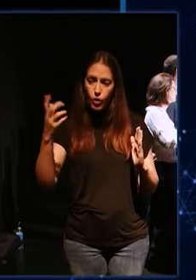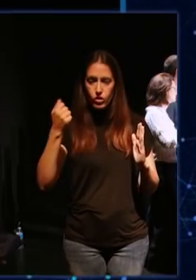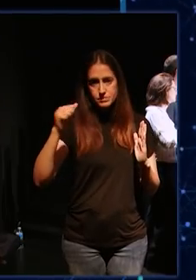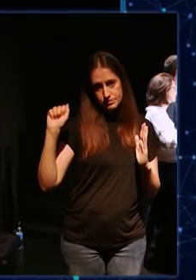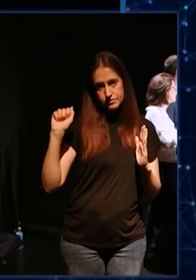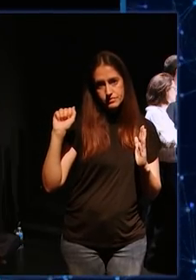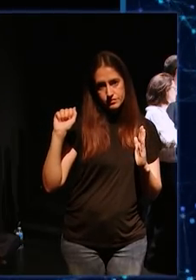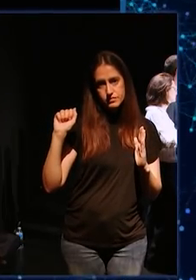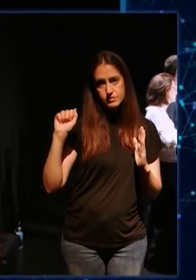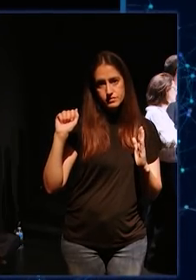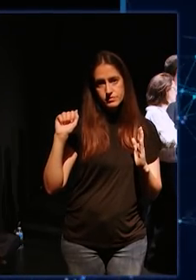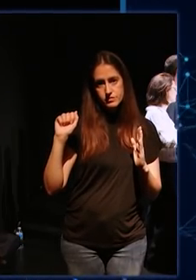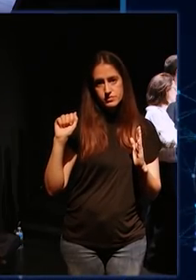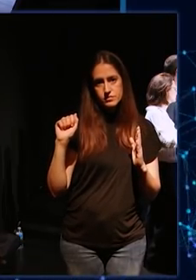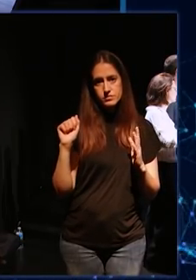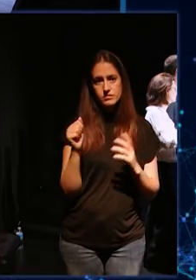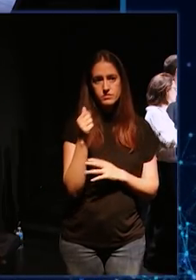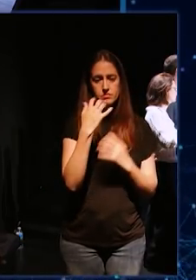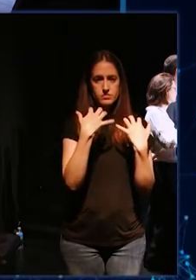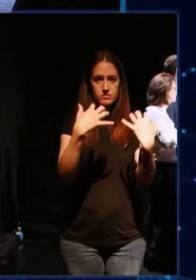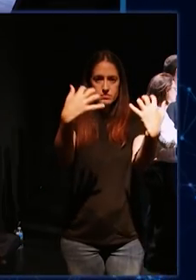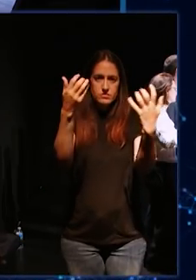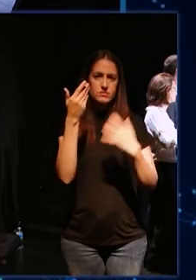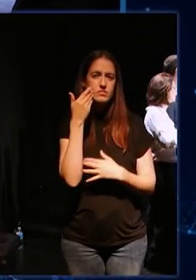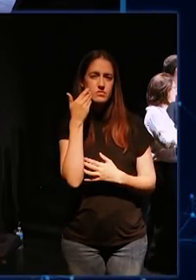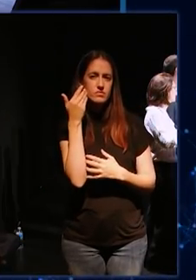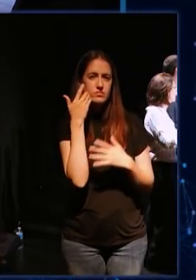respetado. Entonces, pues claro,